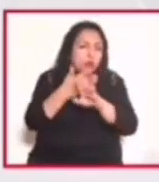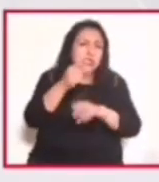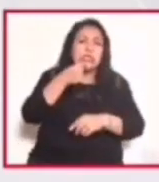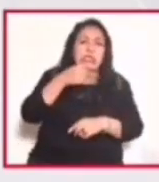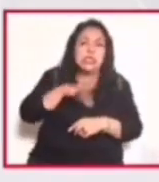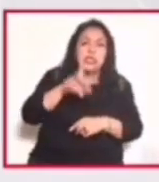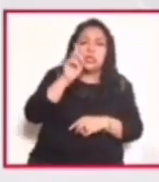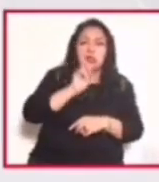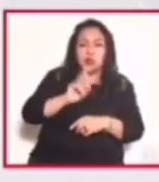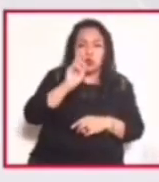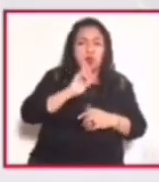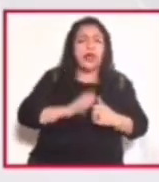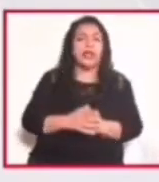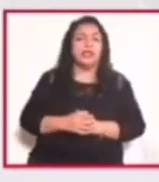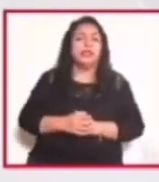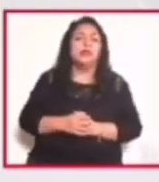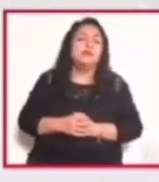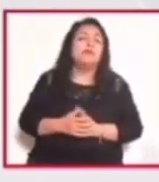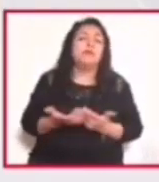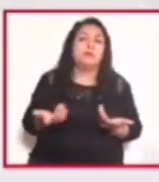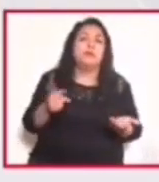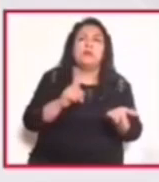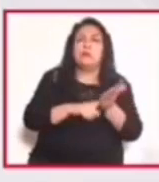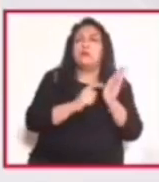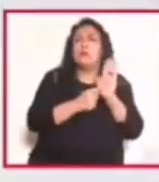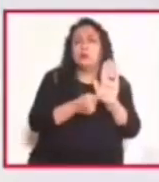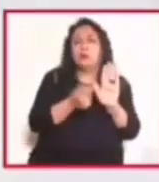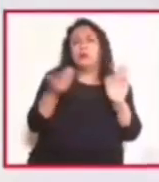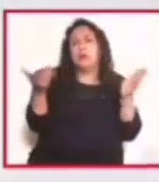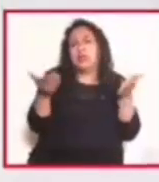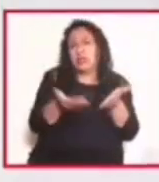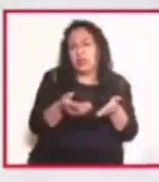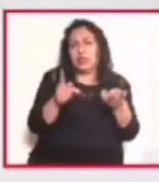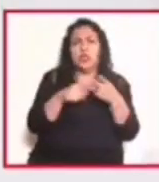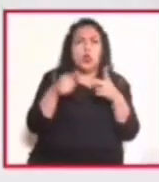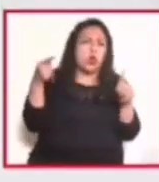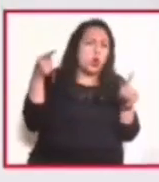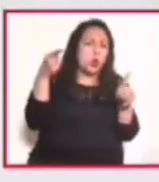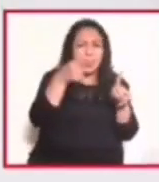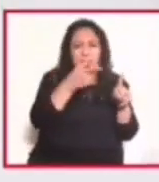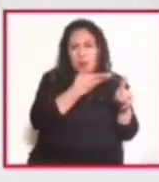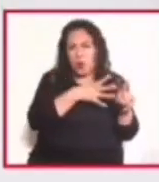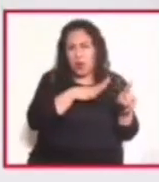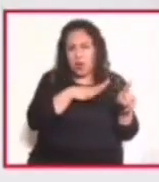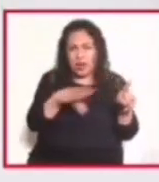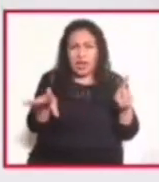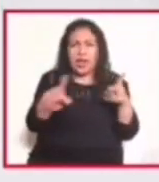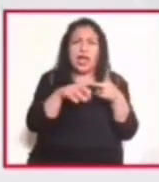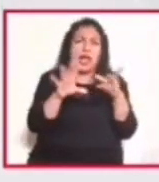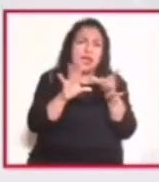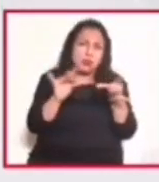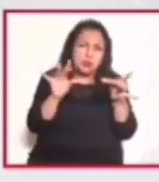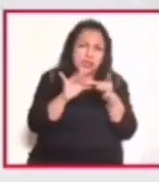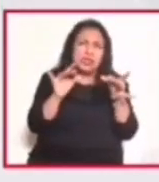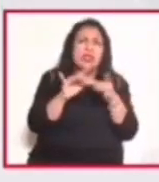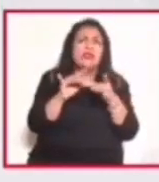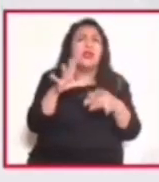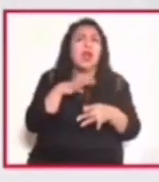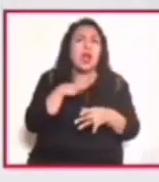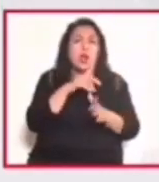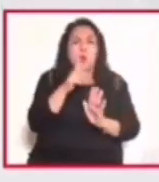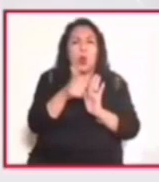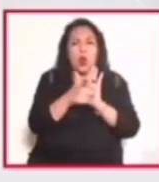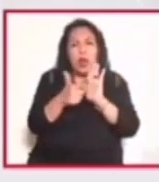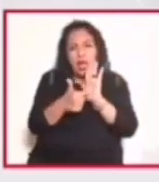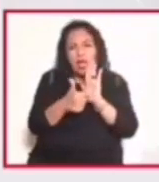mujeres. ¿Qué trae? Pues trae una presentación, trae el objetivo general, los específicos, trae el sustento jurídico,